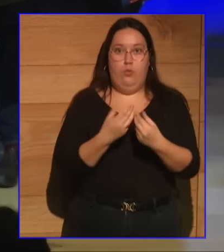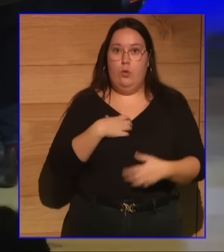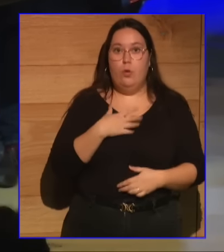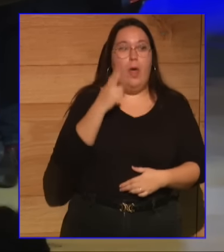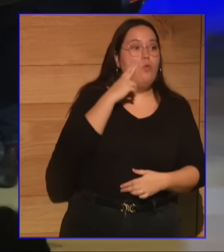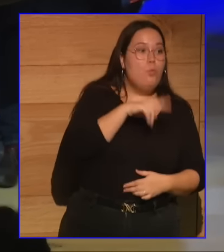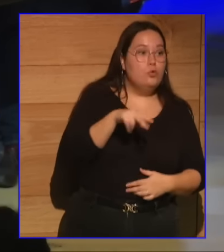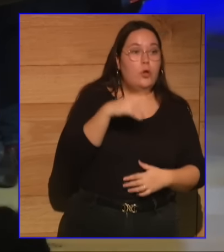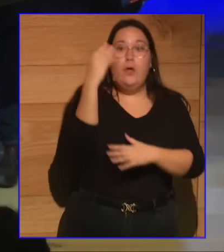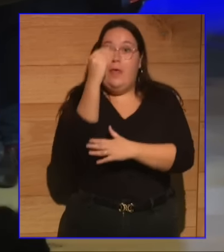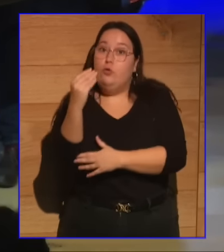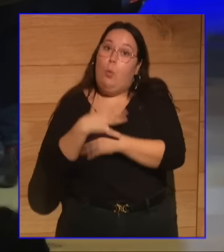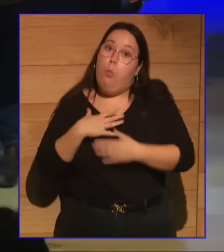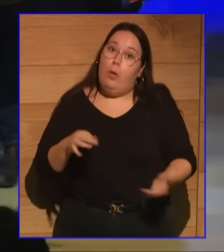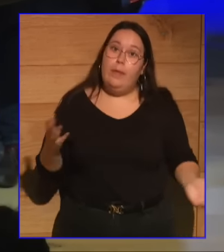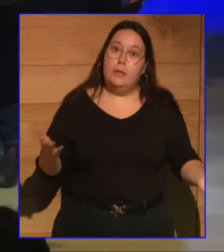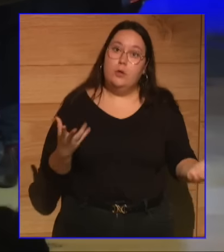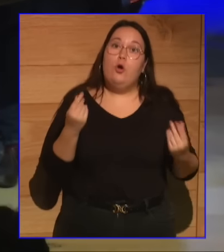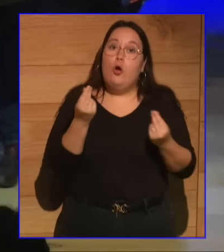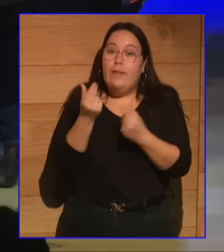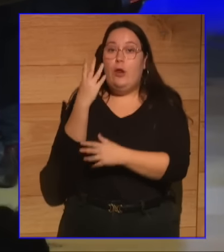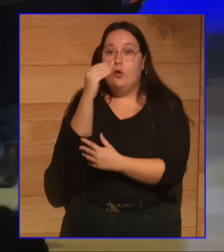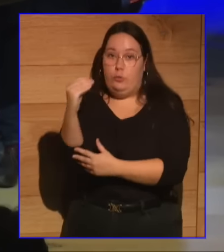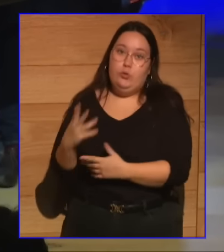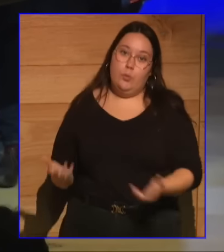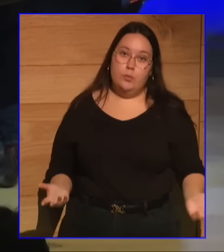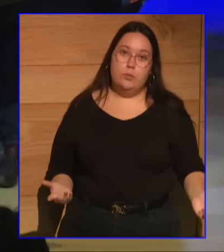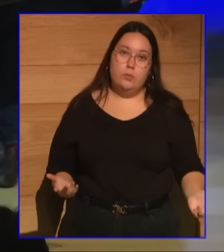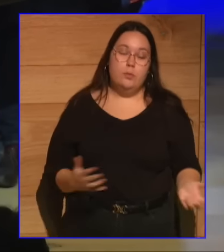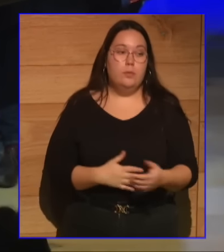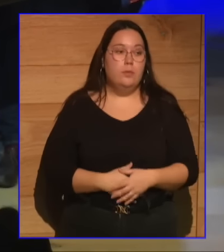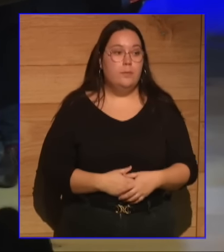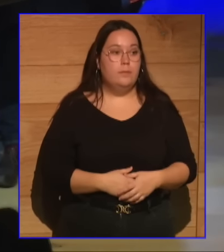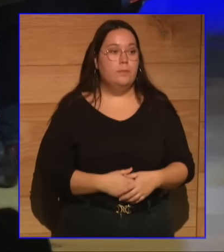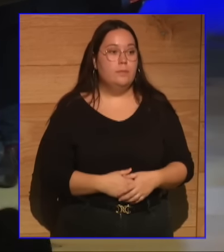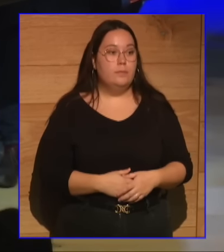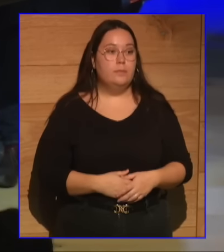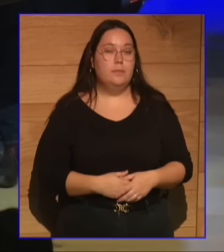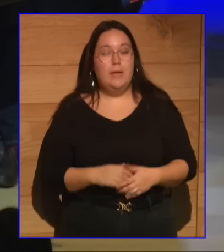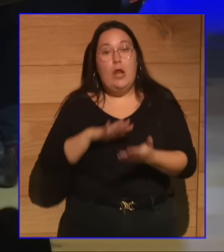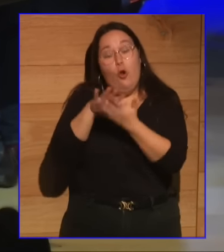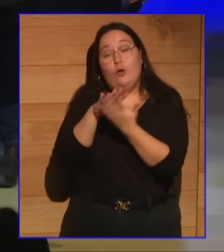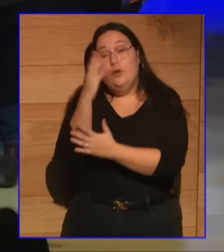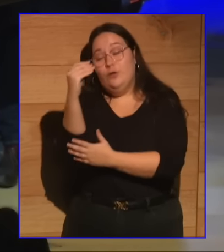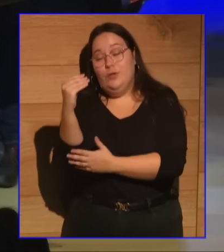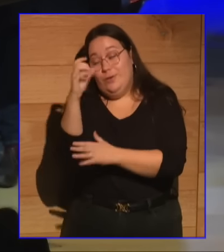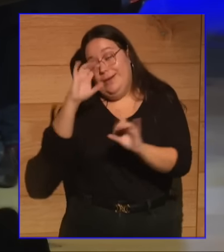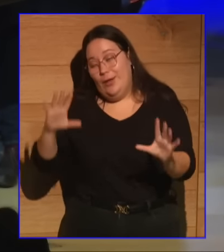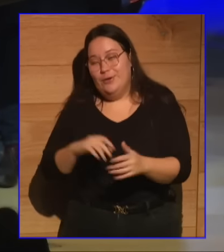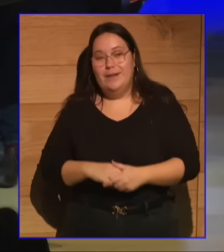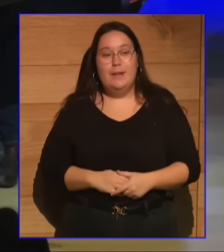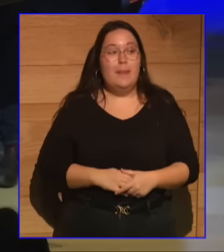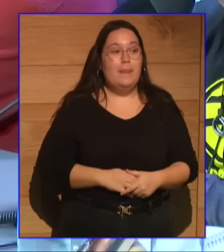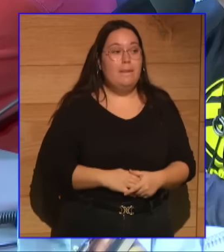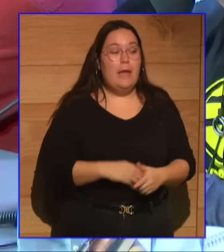museo de dinosaurios. Con el dinero de los dinosaurios. Y el holocausto de los dinosaurios, claro. Y con las